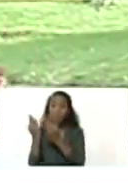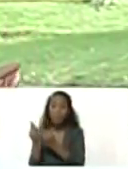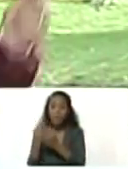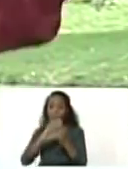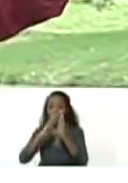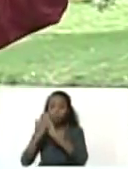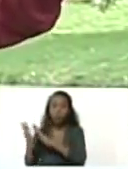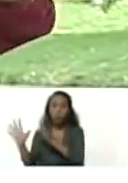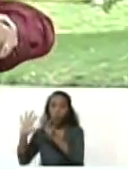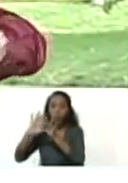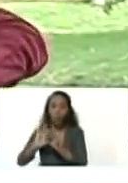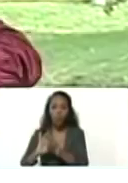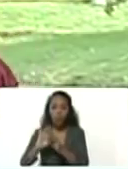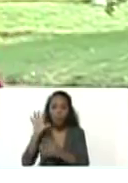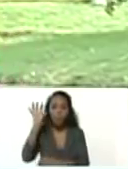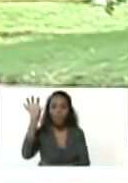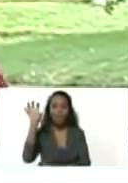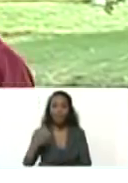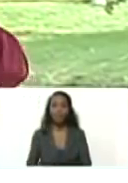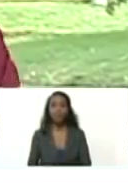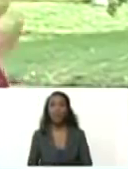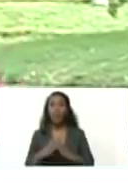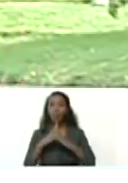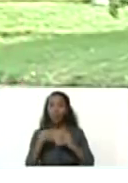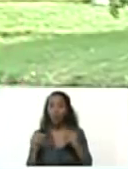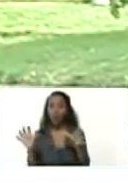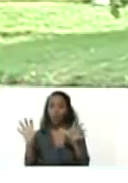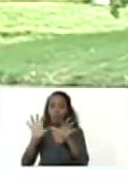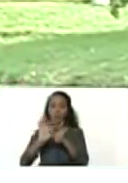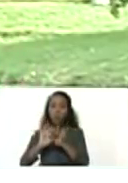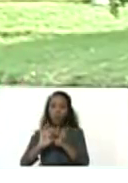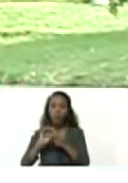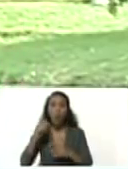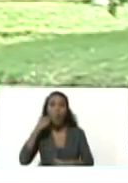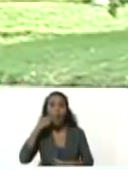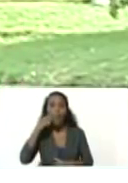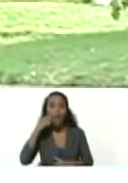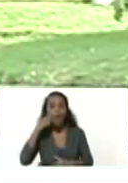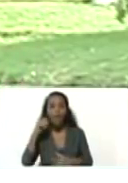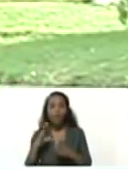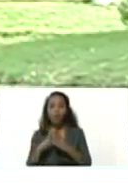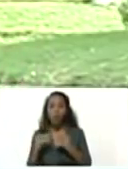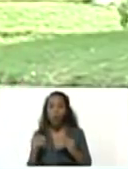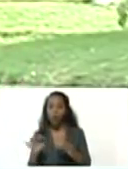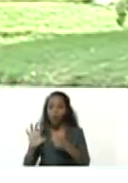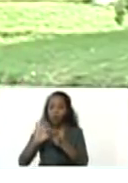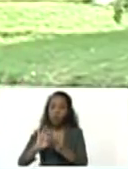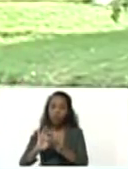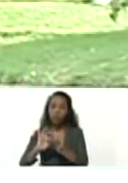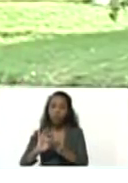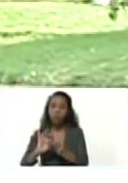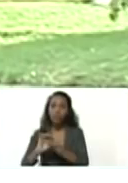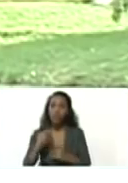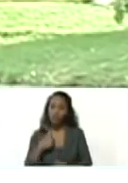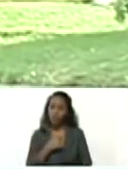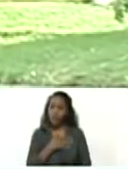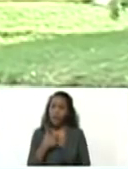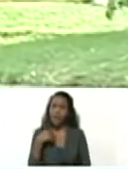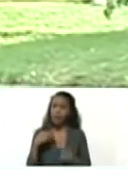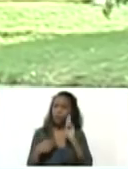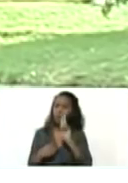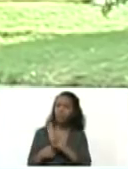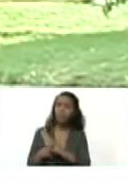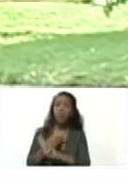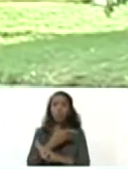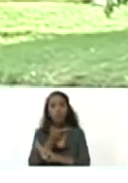patria. Patria, comunidad y familia. Humanidad, en definitivo. Por eso yo quería verlos ustedes. Sé que hay